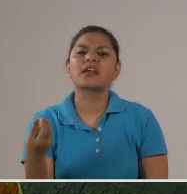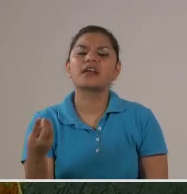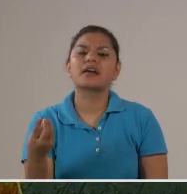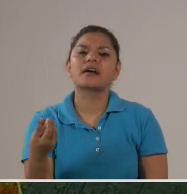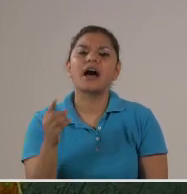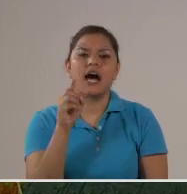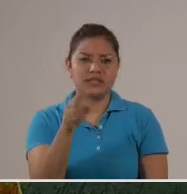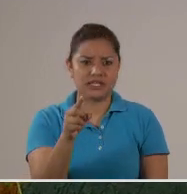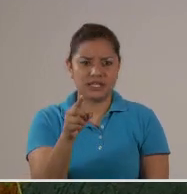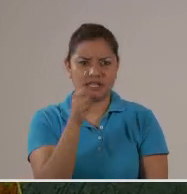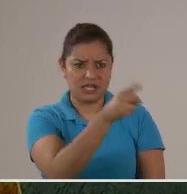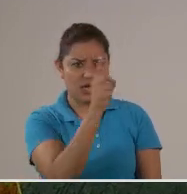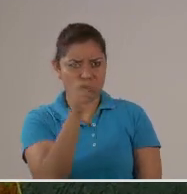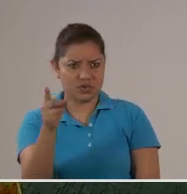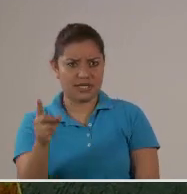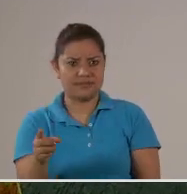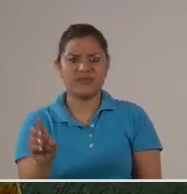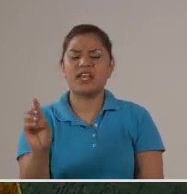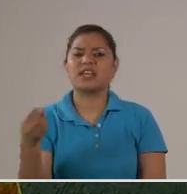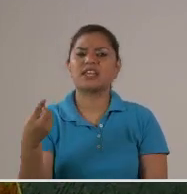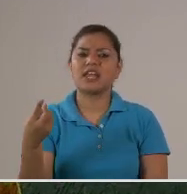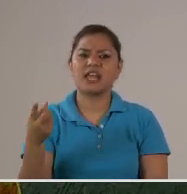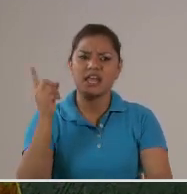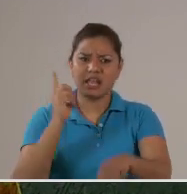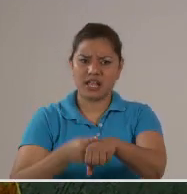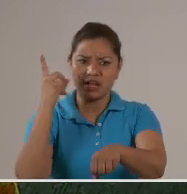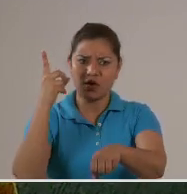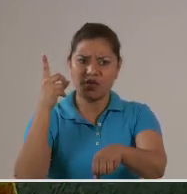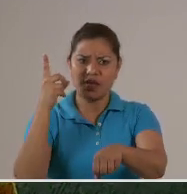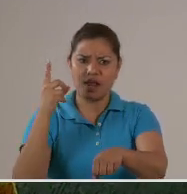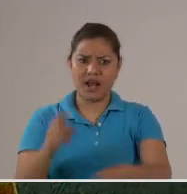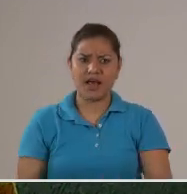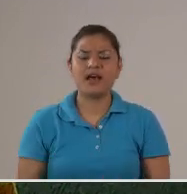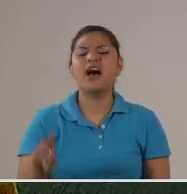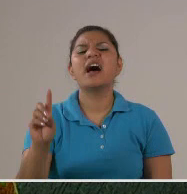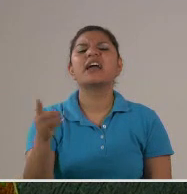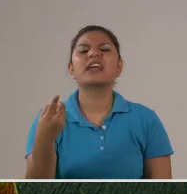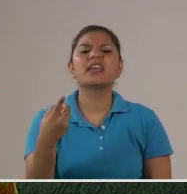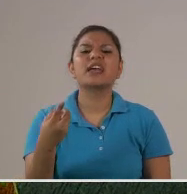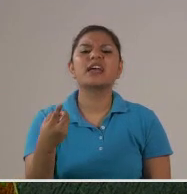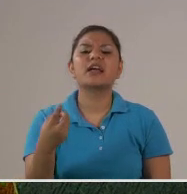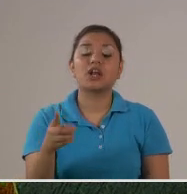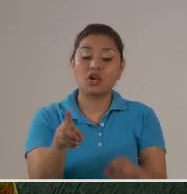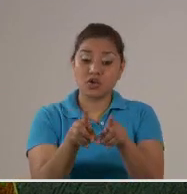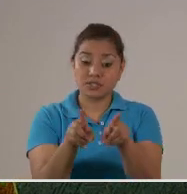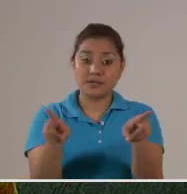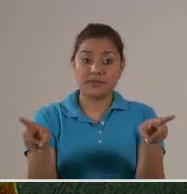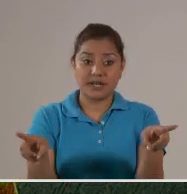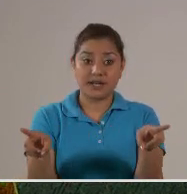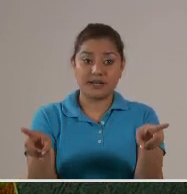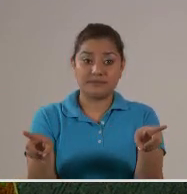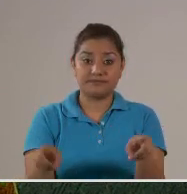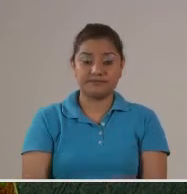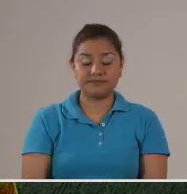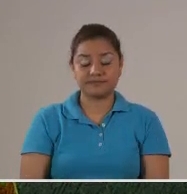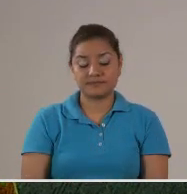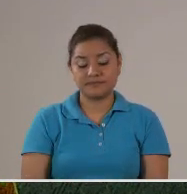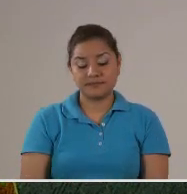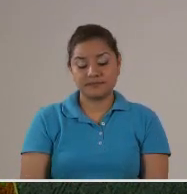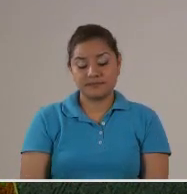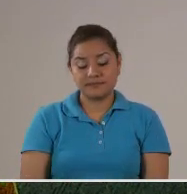acusará quién condenará quién nos separará